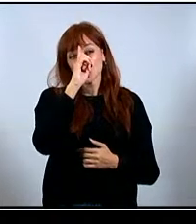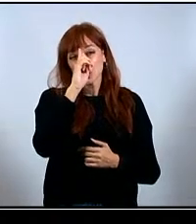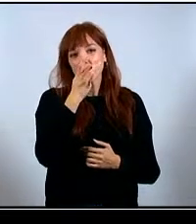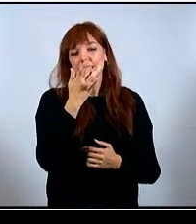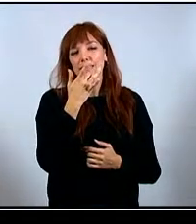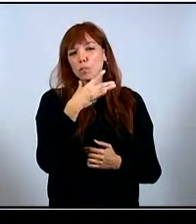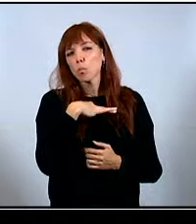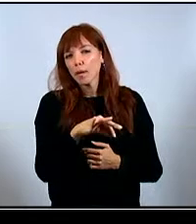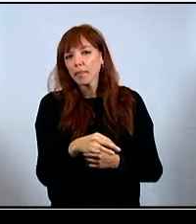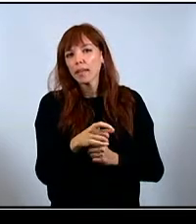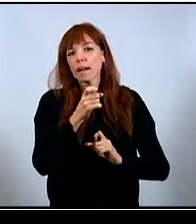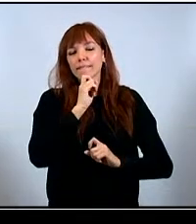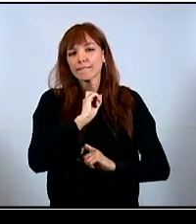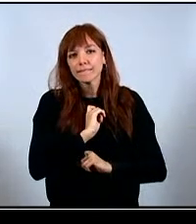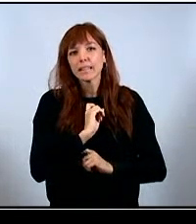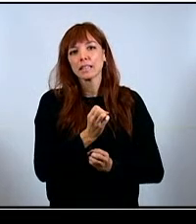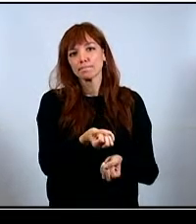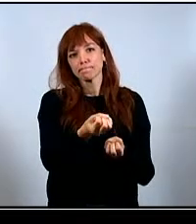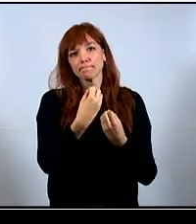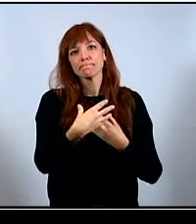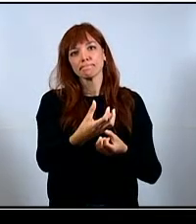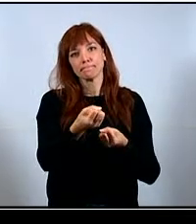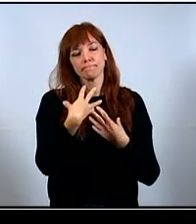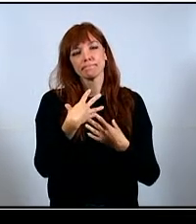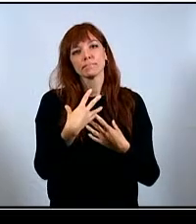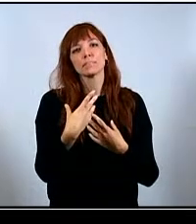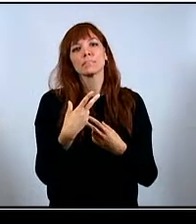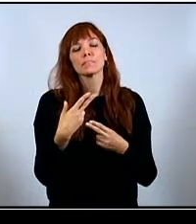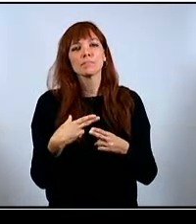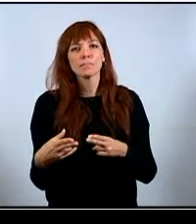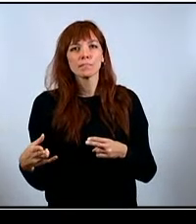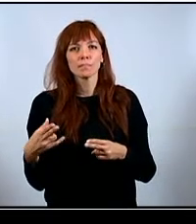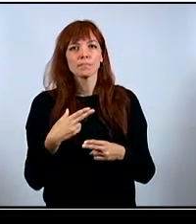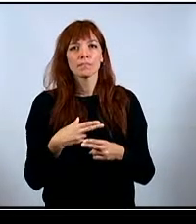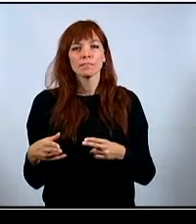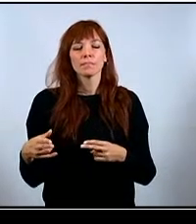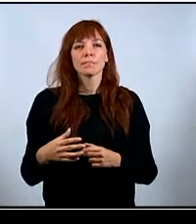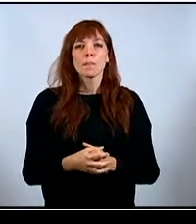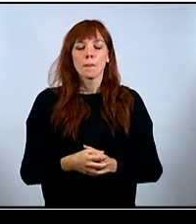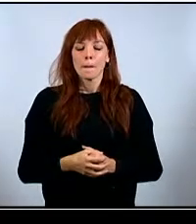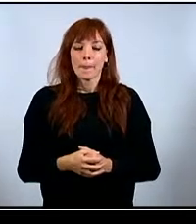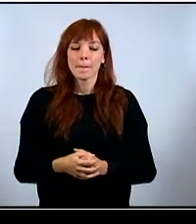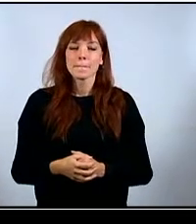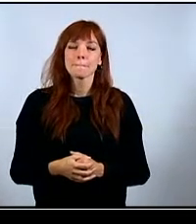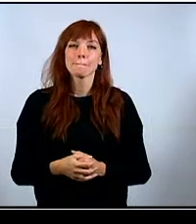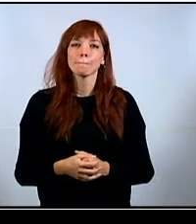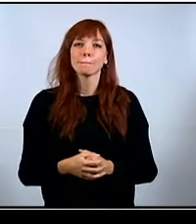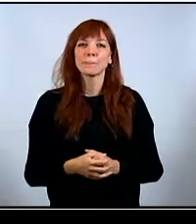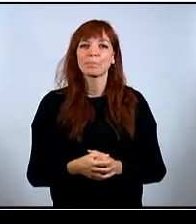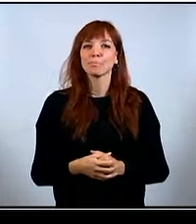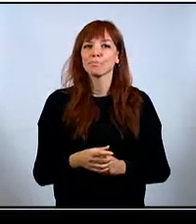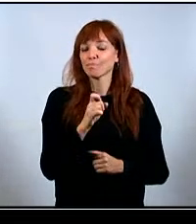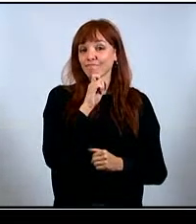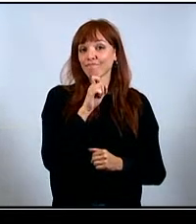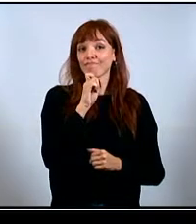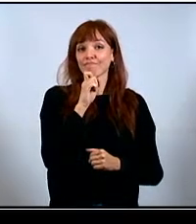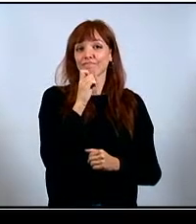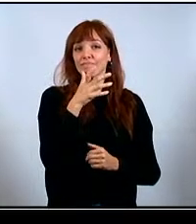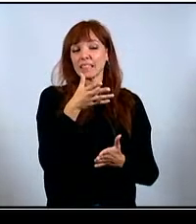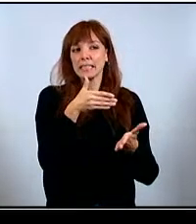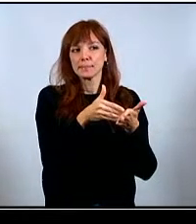pueden facilitarnos o no la información, porque es verdad que con este tema estamos un poco llamando a un montón de puertas y es complicado que nos las